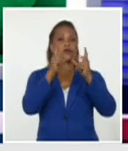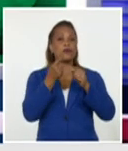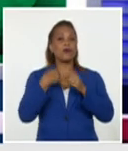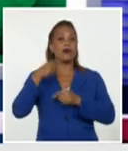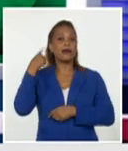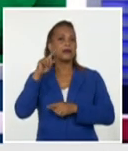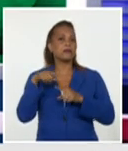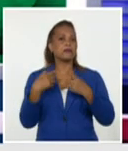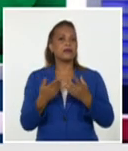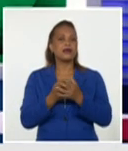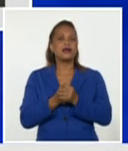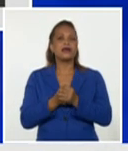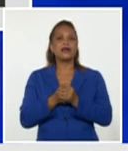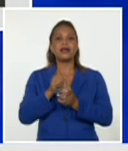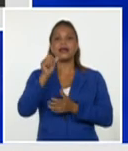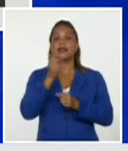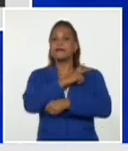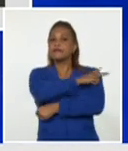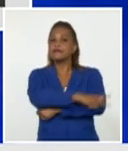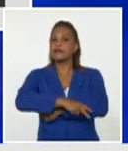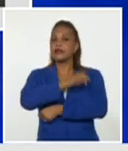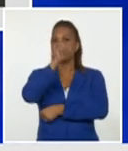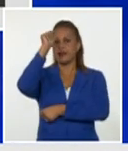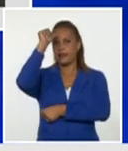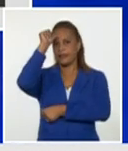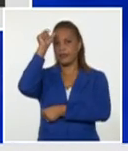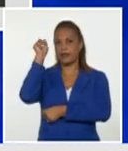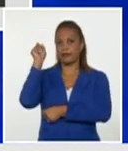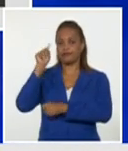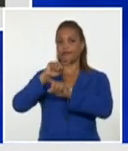nuevamente en la India, que aportó el